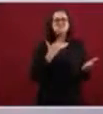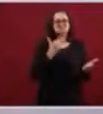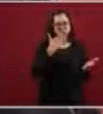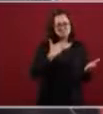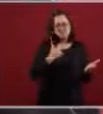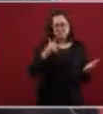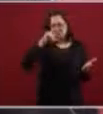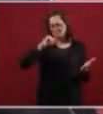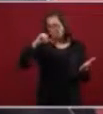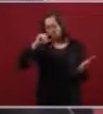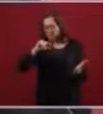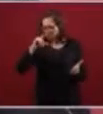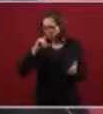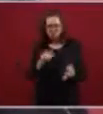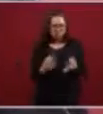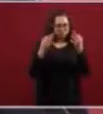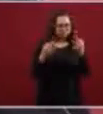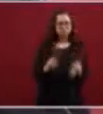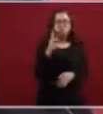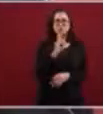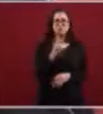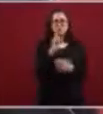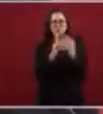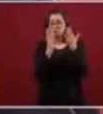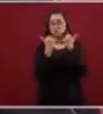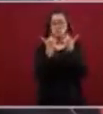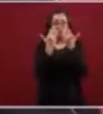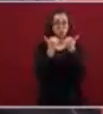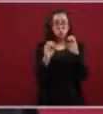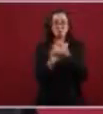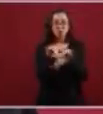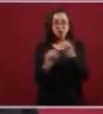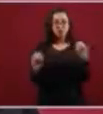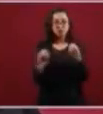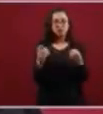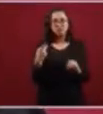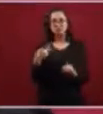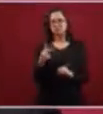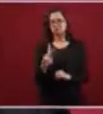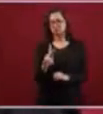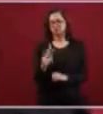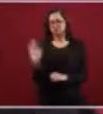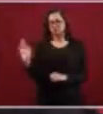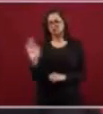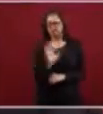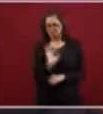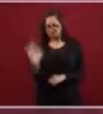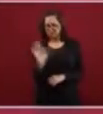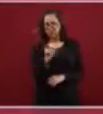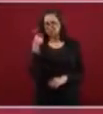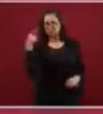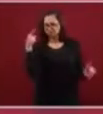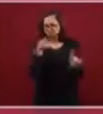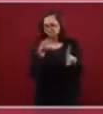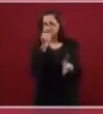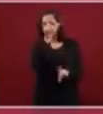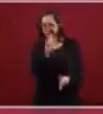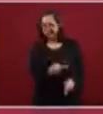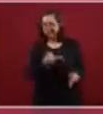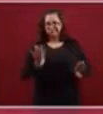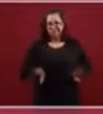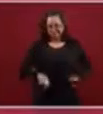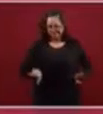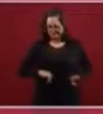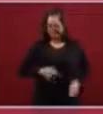está bien sustentada, pero que hay indicios de que se trata